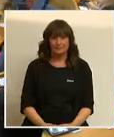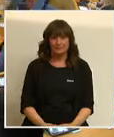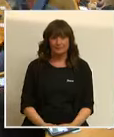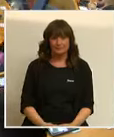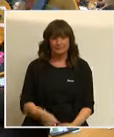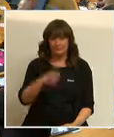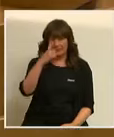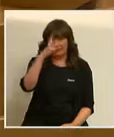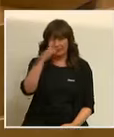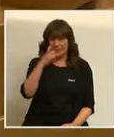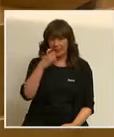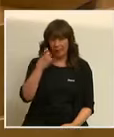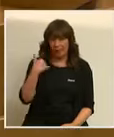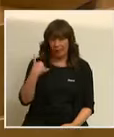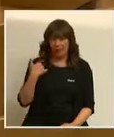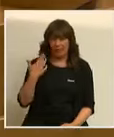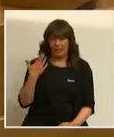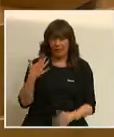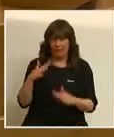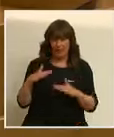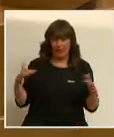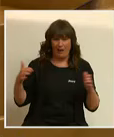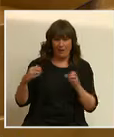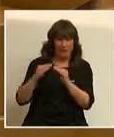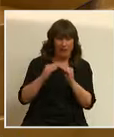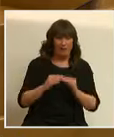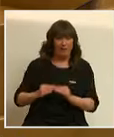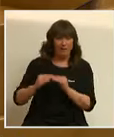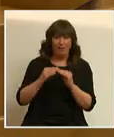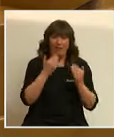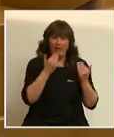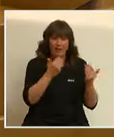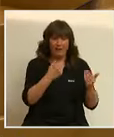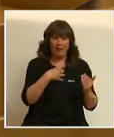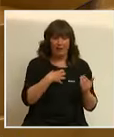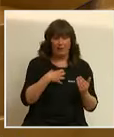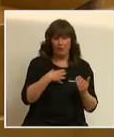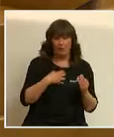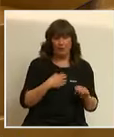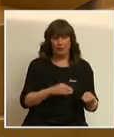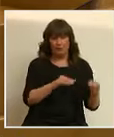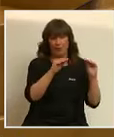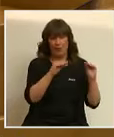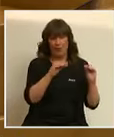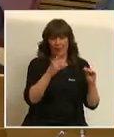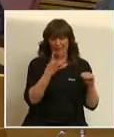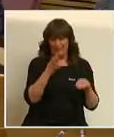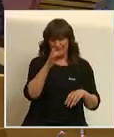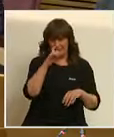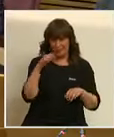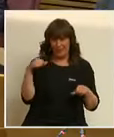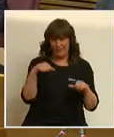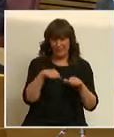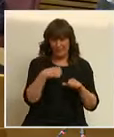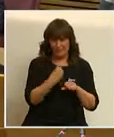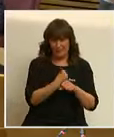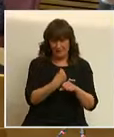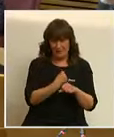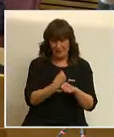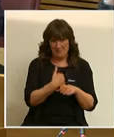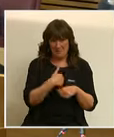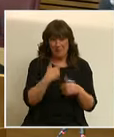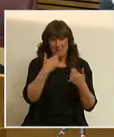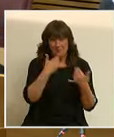Creo que hablo en nombre de toda la Cámara al agradecerte tu labor durante estos 40 años, querido Paco.